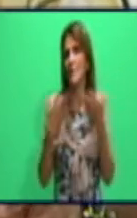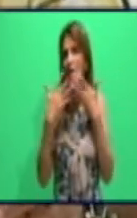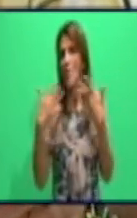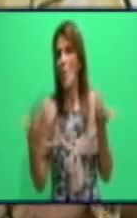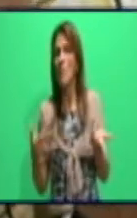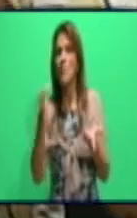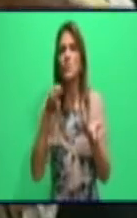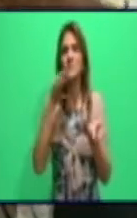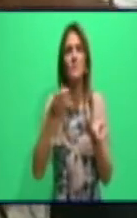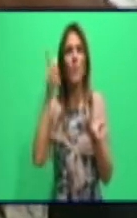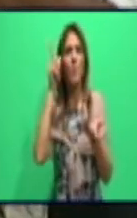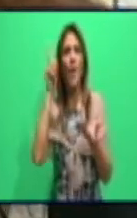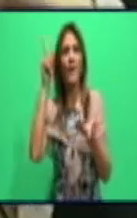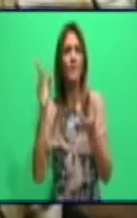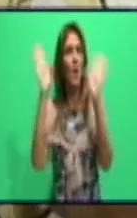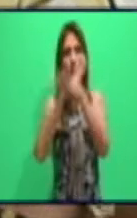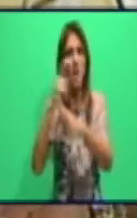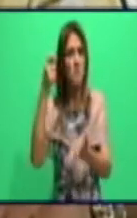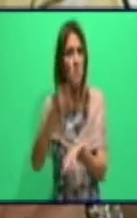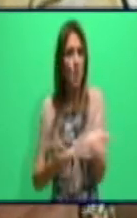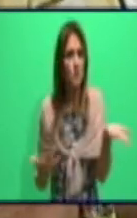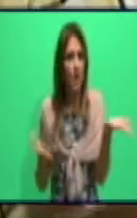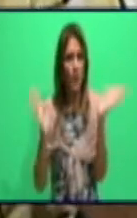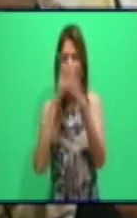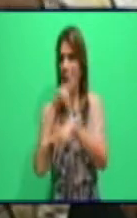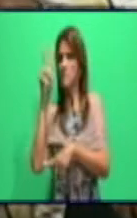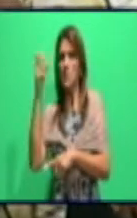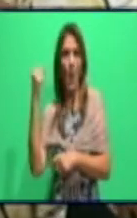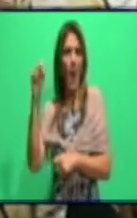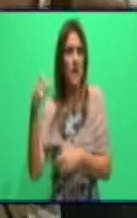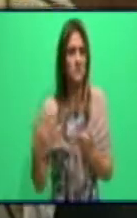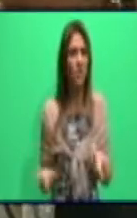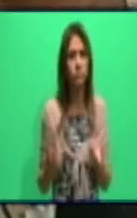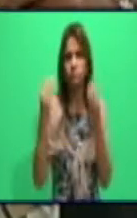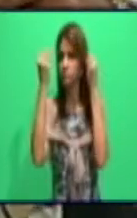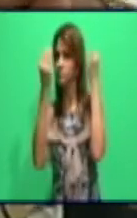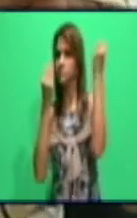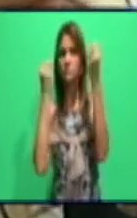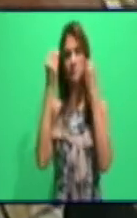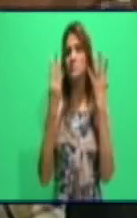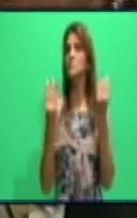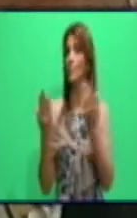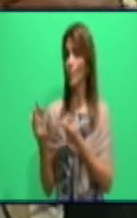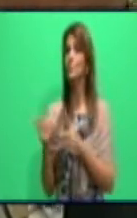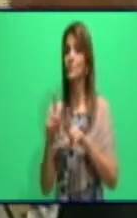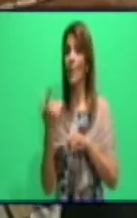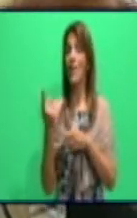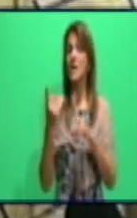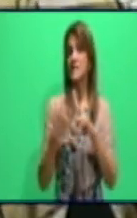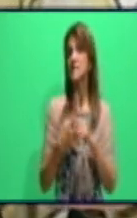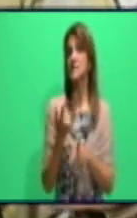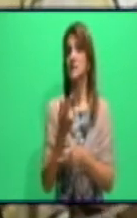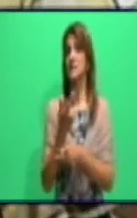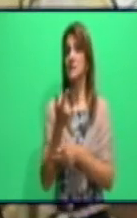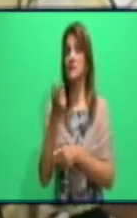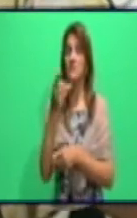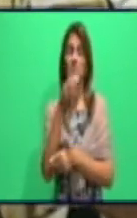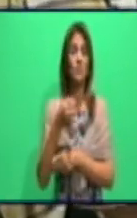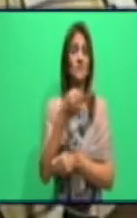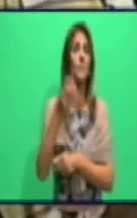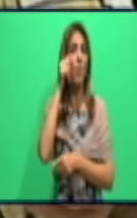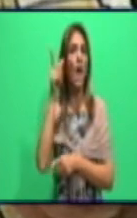municipio no se aplique una multa por ningún concepto pero si tenemos bastante queja de que la población denuncia y el grupo de elementos